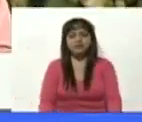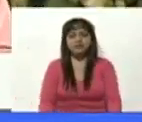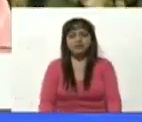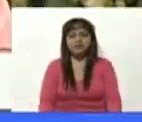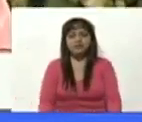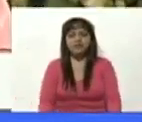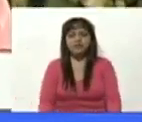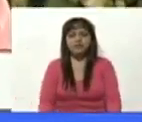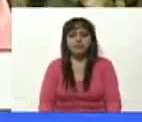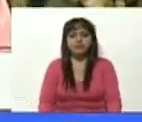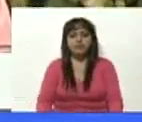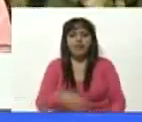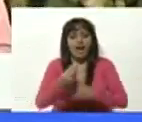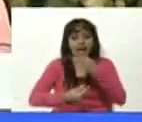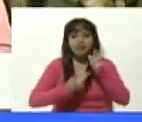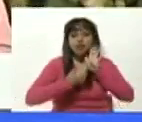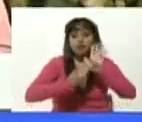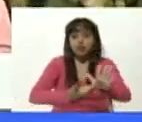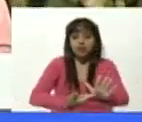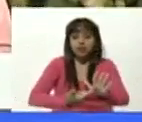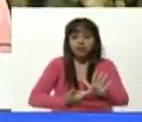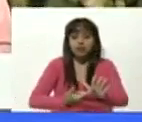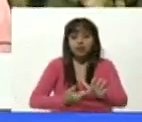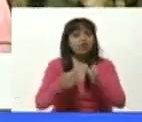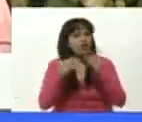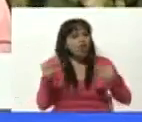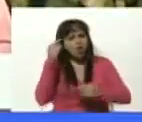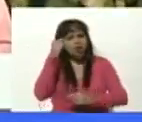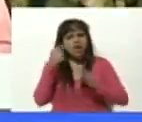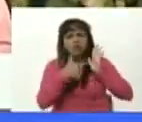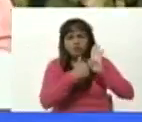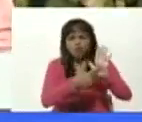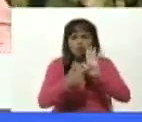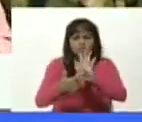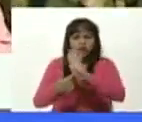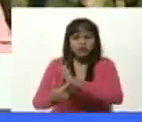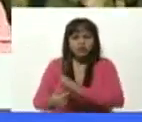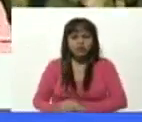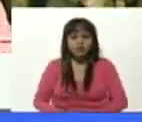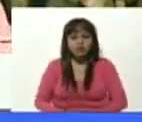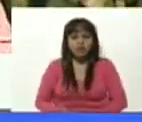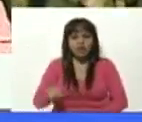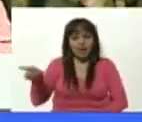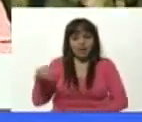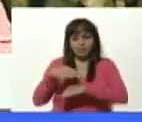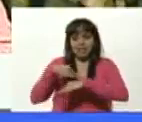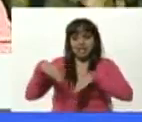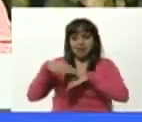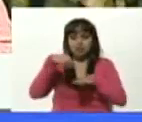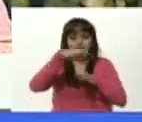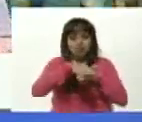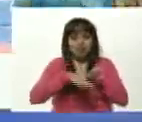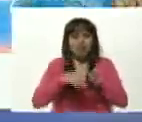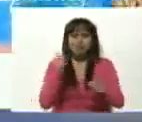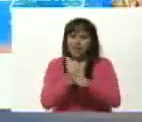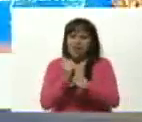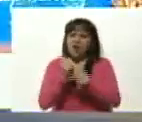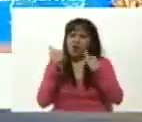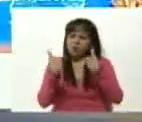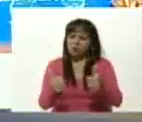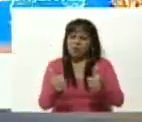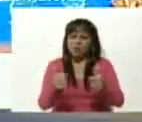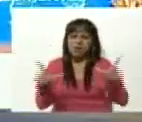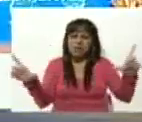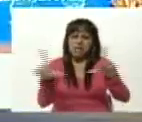Hacerla visible, pero tenemos que hacerla todos los días. Castro Soteldo tiene un programa de televisión bien bueno. No sé qué día